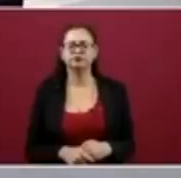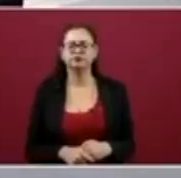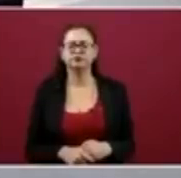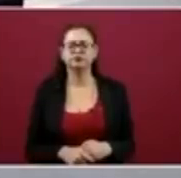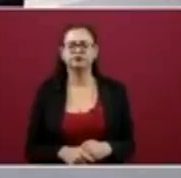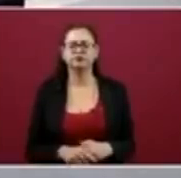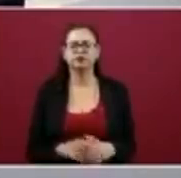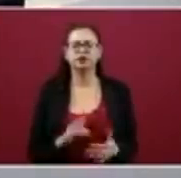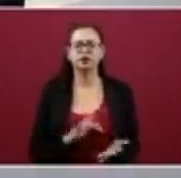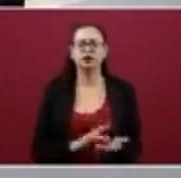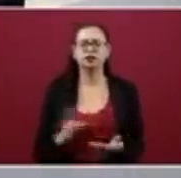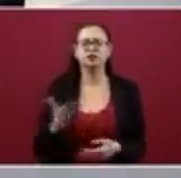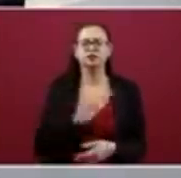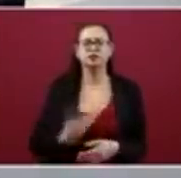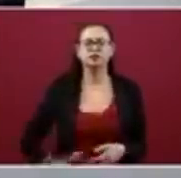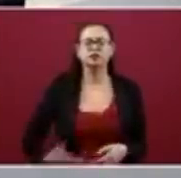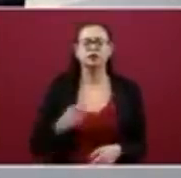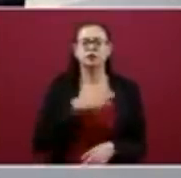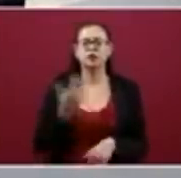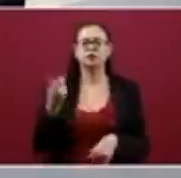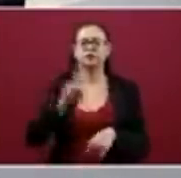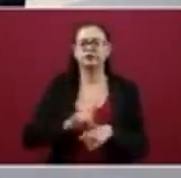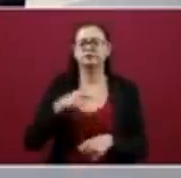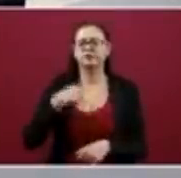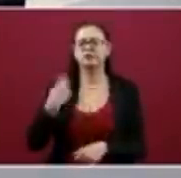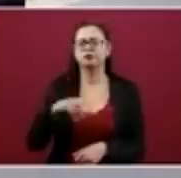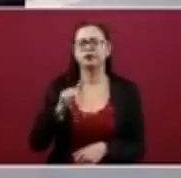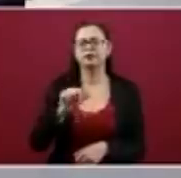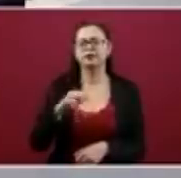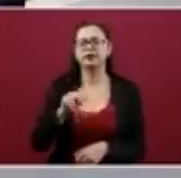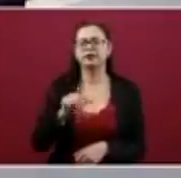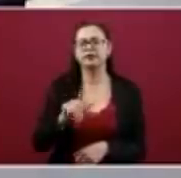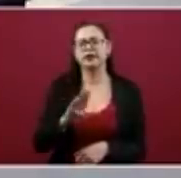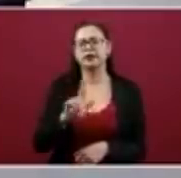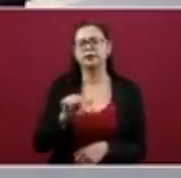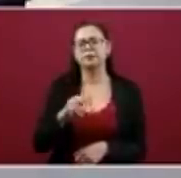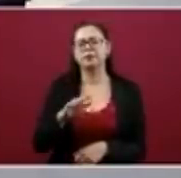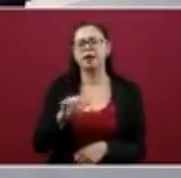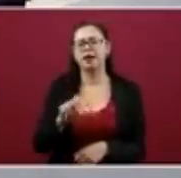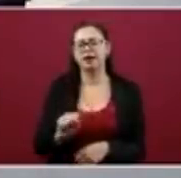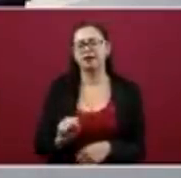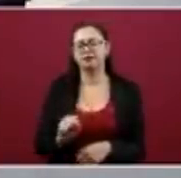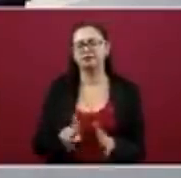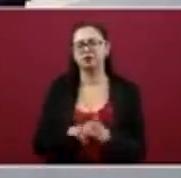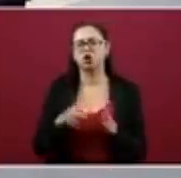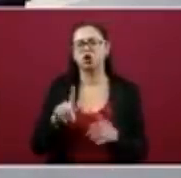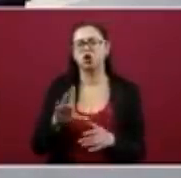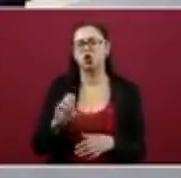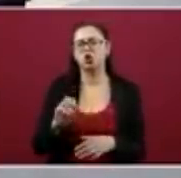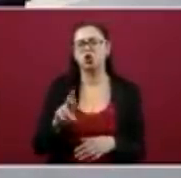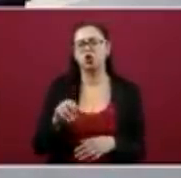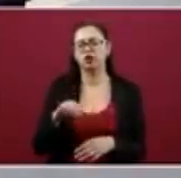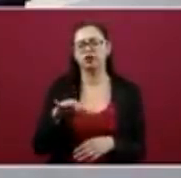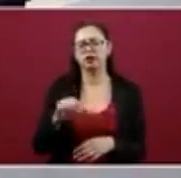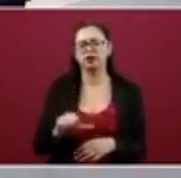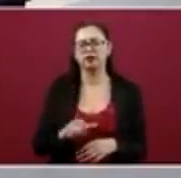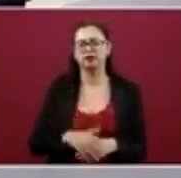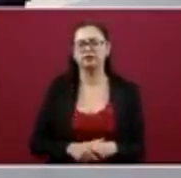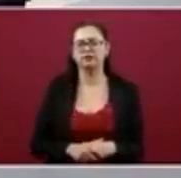Gracias, presidente. Buenos días. Daniel Blancas, de Crónica. Ayer tuvimos la oportunidad de platicar con la fundadora del